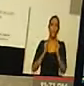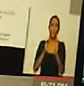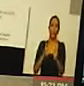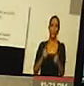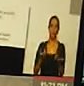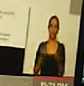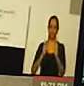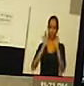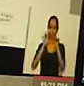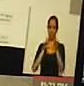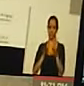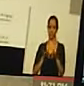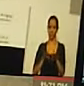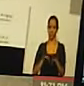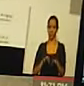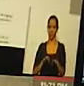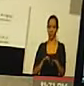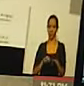obviamente,